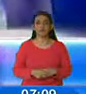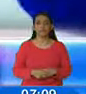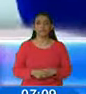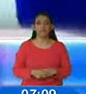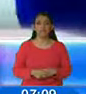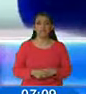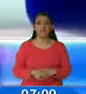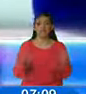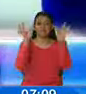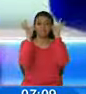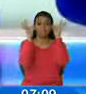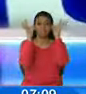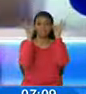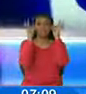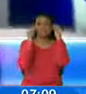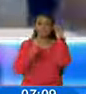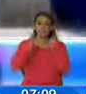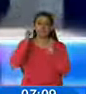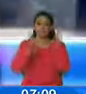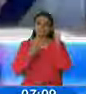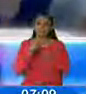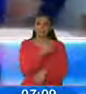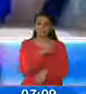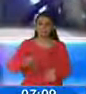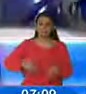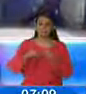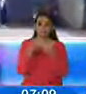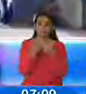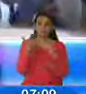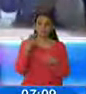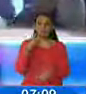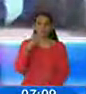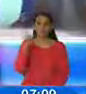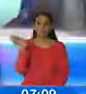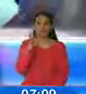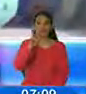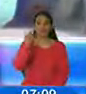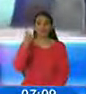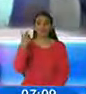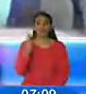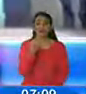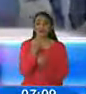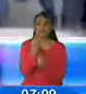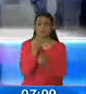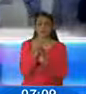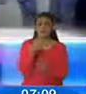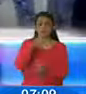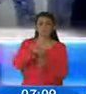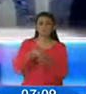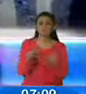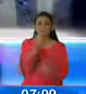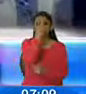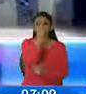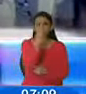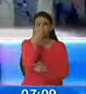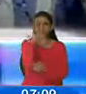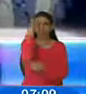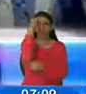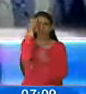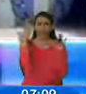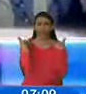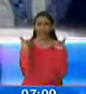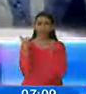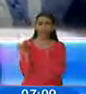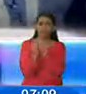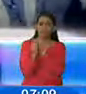Guillermo Lasso, candidato a la presidencia por la Alianza Creo Suma, recibió los primeros resultados electorales en un hotel en el norte de Guayaquil, acompañado por